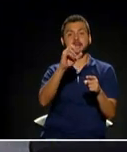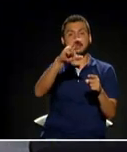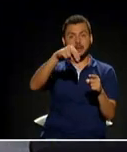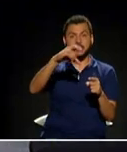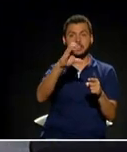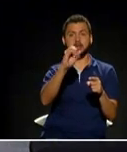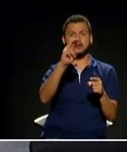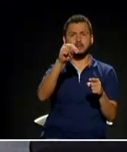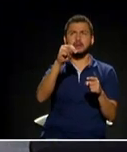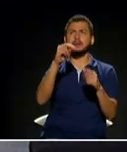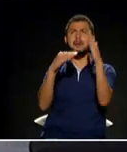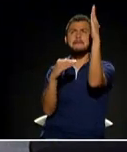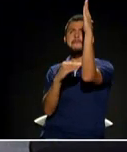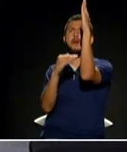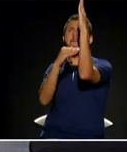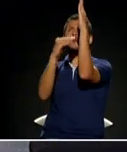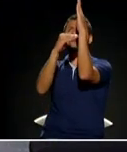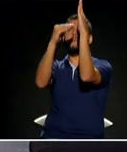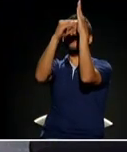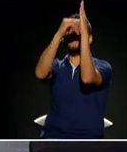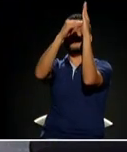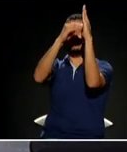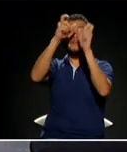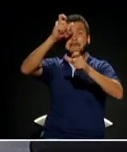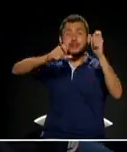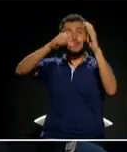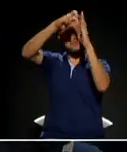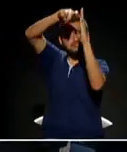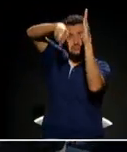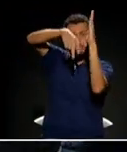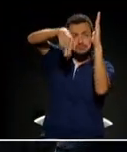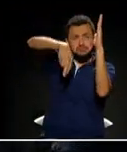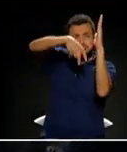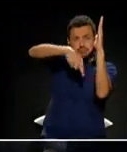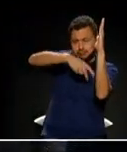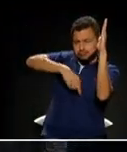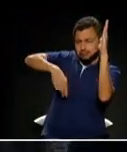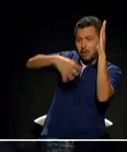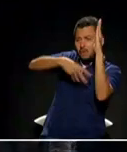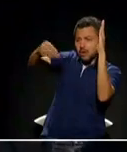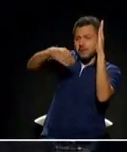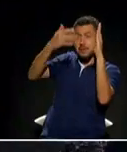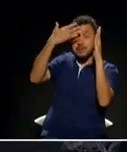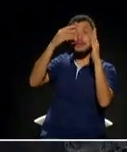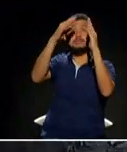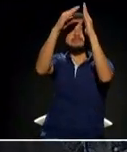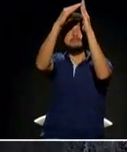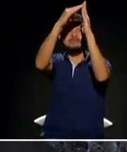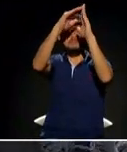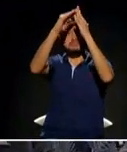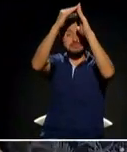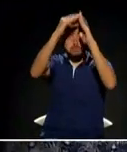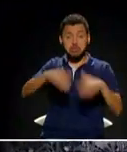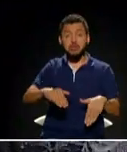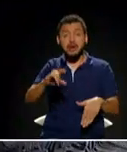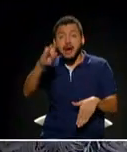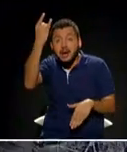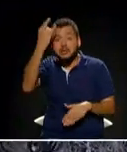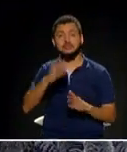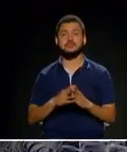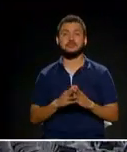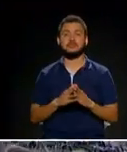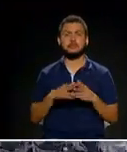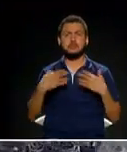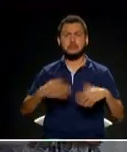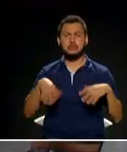usted hacer para que esto no siga ocurriendo en la ciudad bueno aquí cuando se crearon las